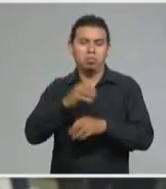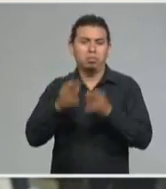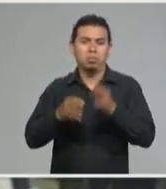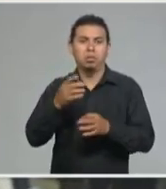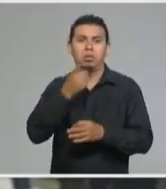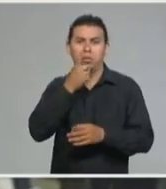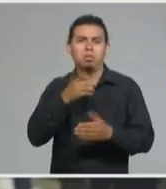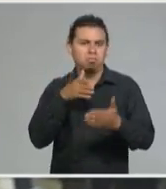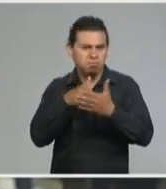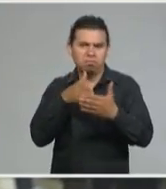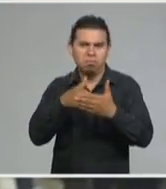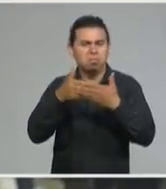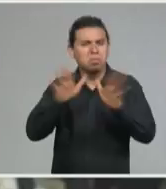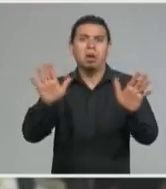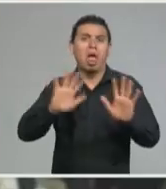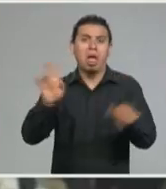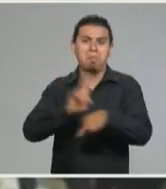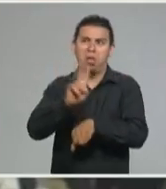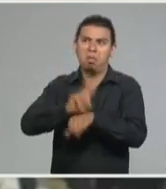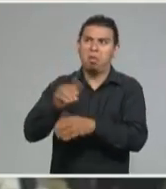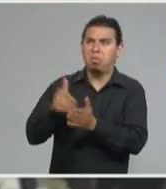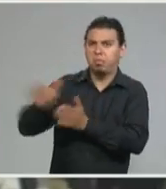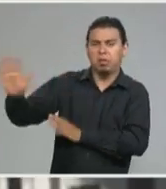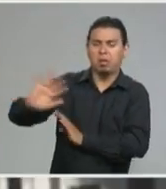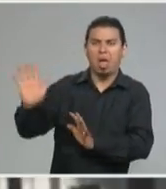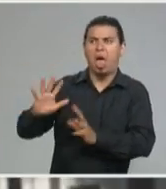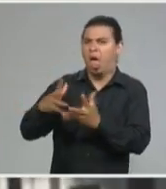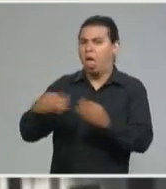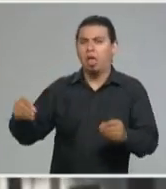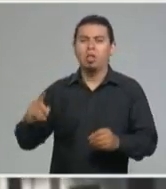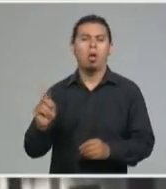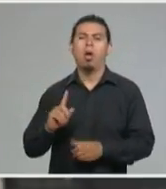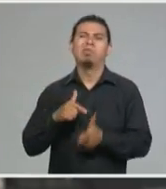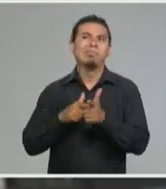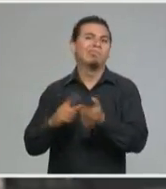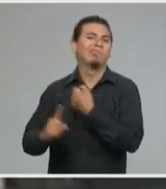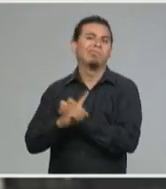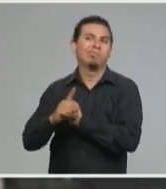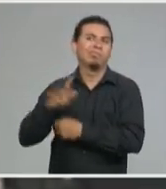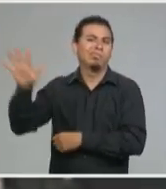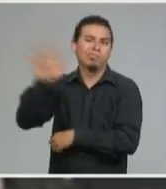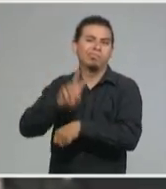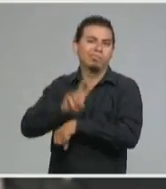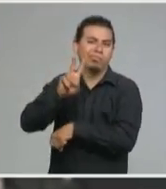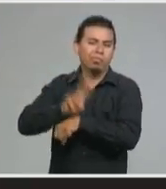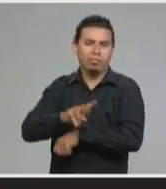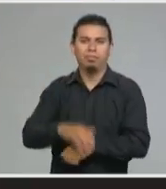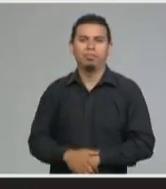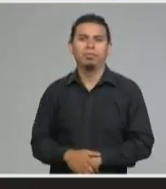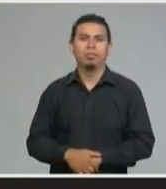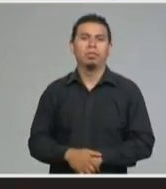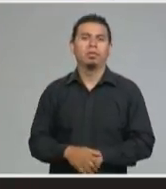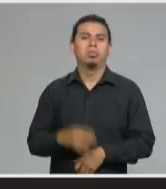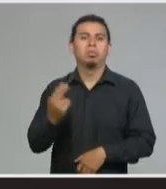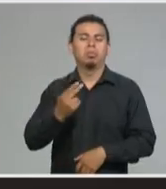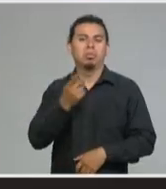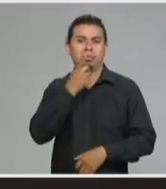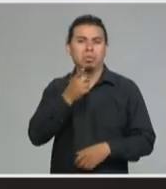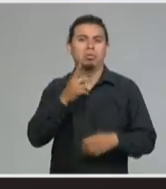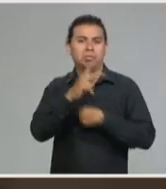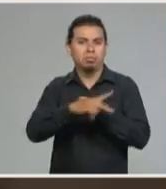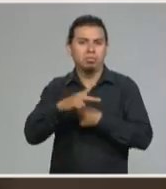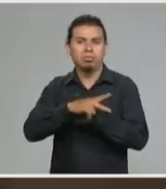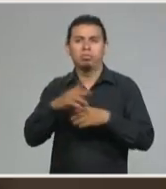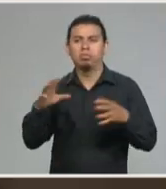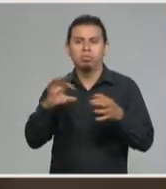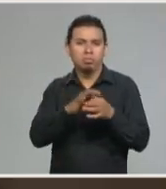romper relaciones diplomáticas con Venezuela no es una solución a la crisis que se vive en ese país. Flores Liera destacó que un país no se